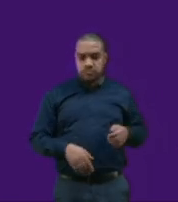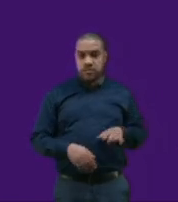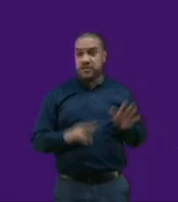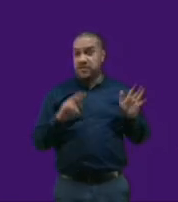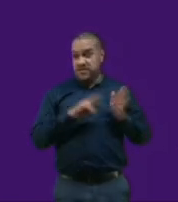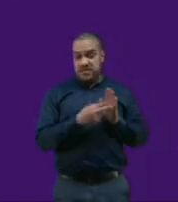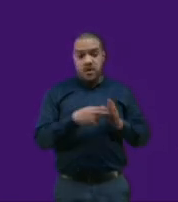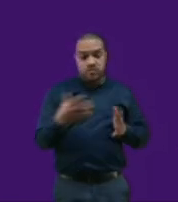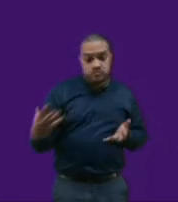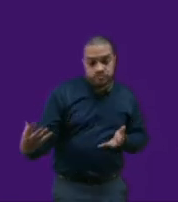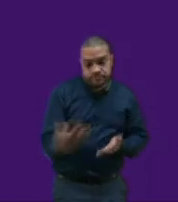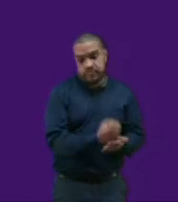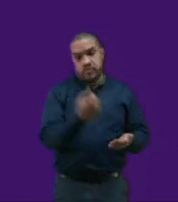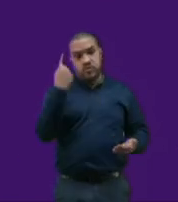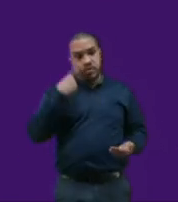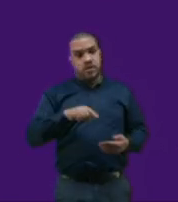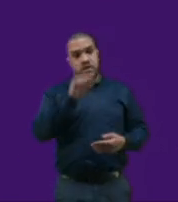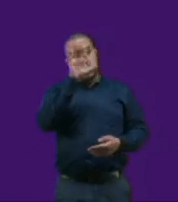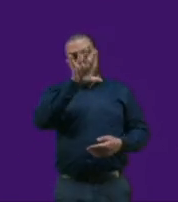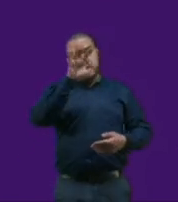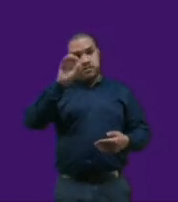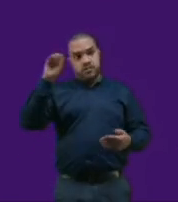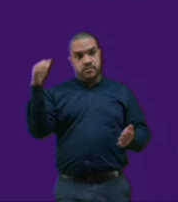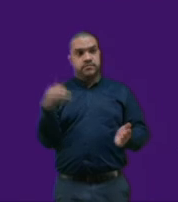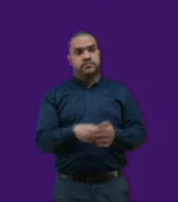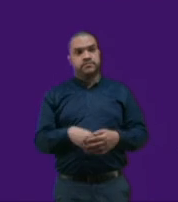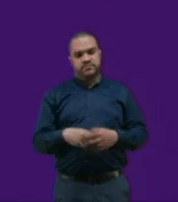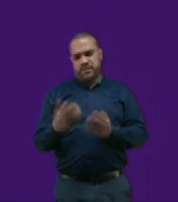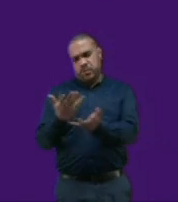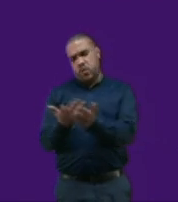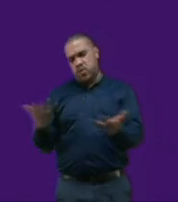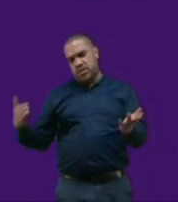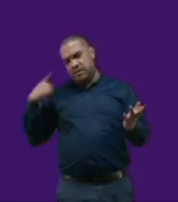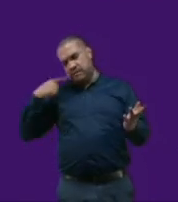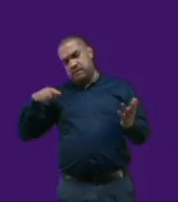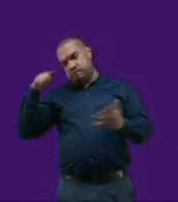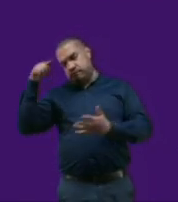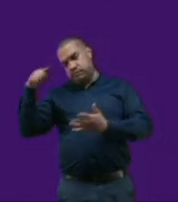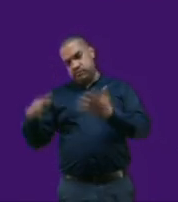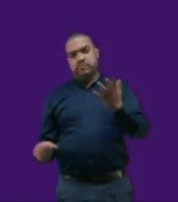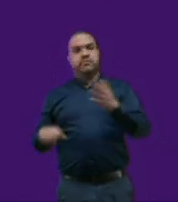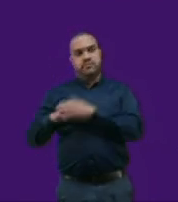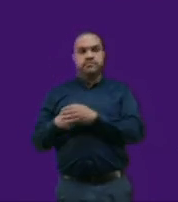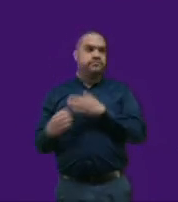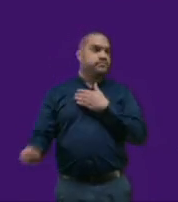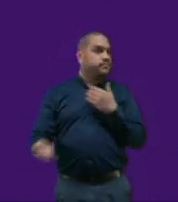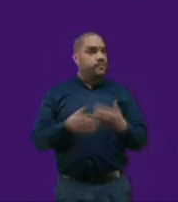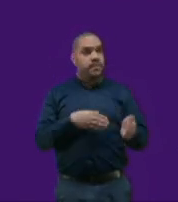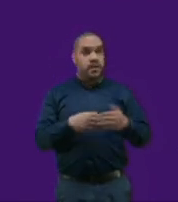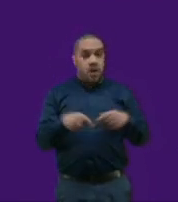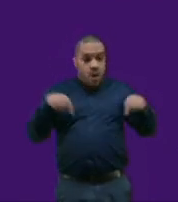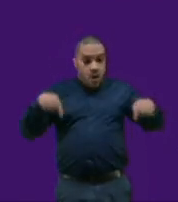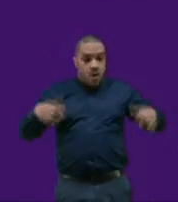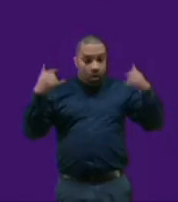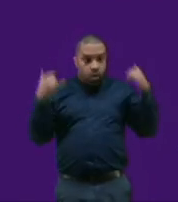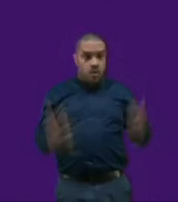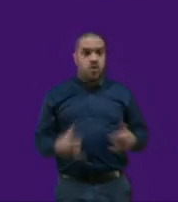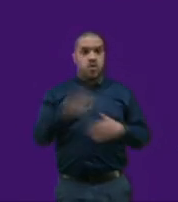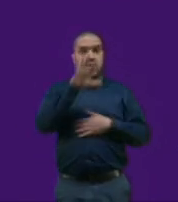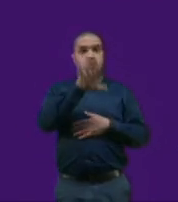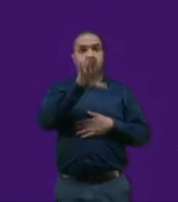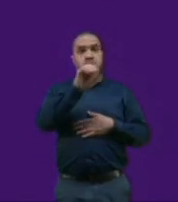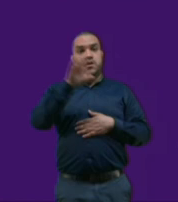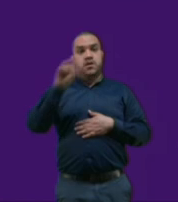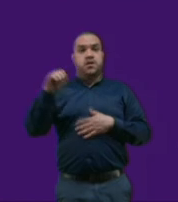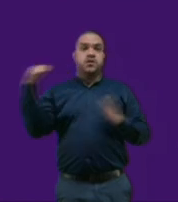que tenía pensado en mi lista de cosas, pero voy a levantar 500 mil ahorita, mi empresa vale